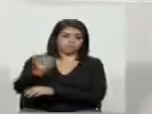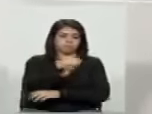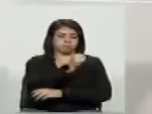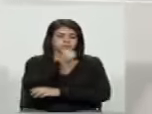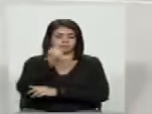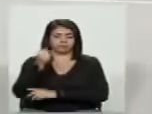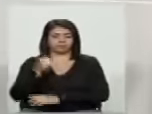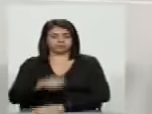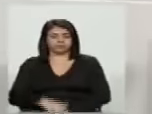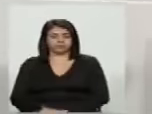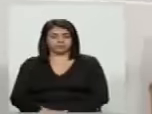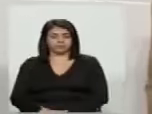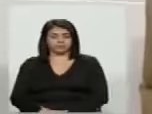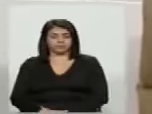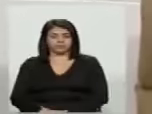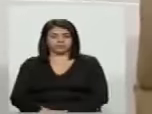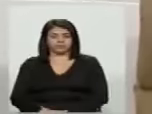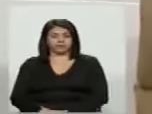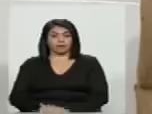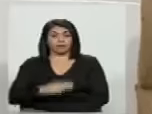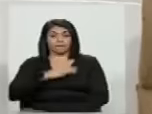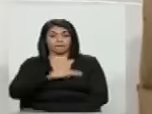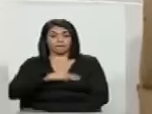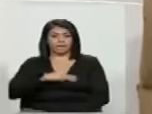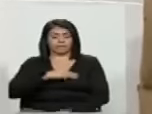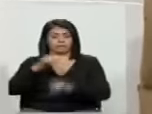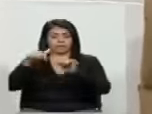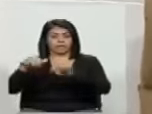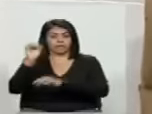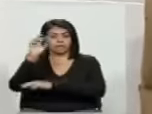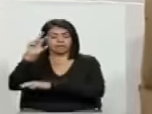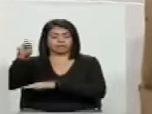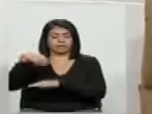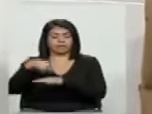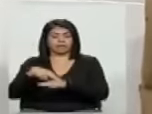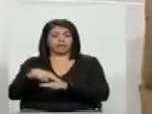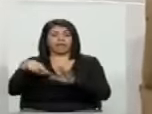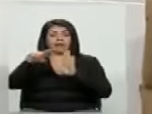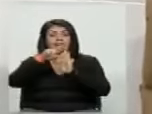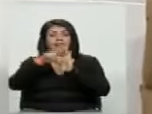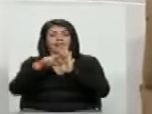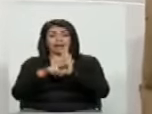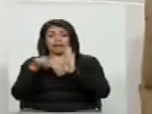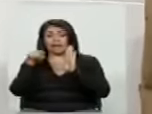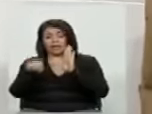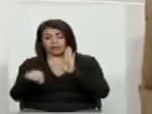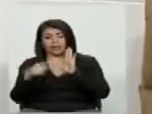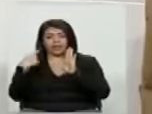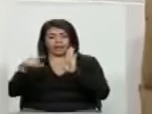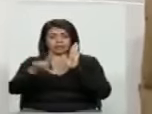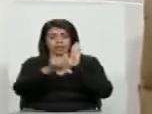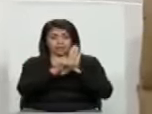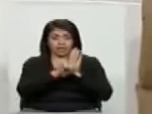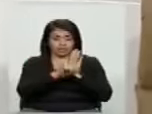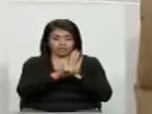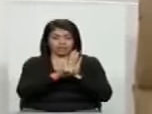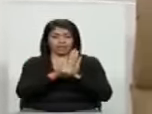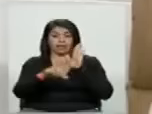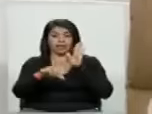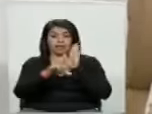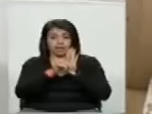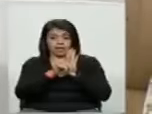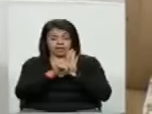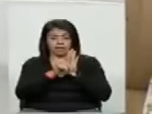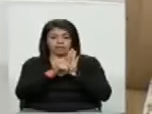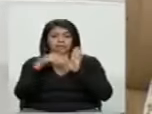combatirlos. Y es misión de esta Asamblea Nacional reglamentarlos, que aquí haya leyes,